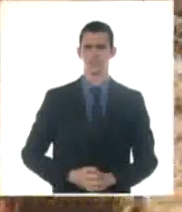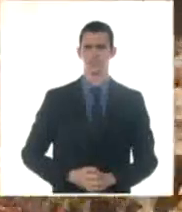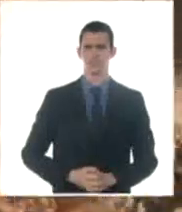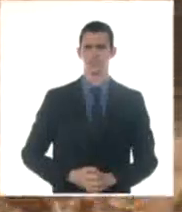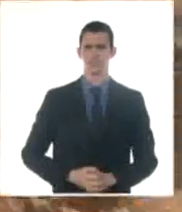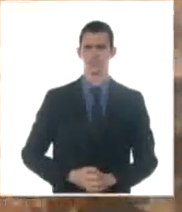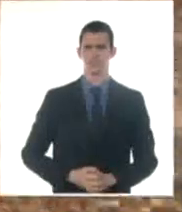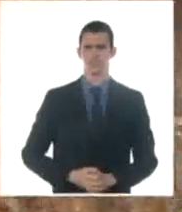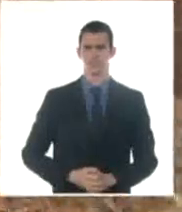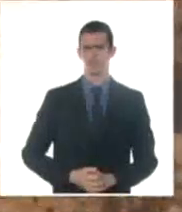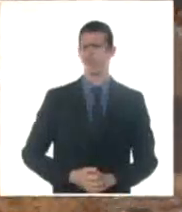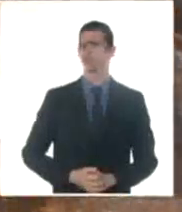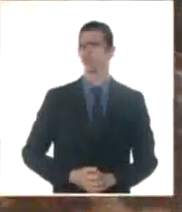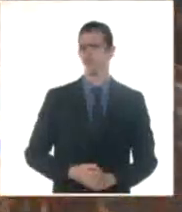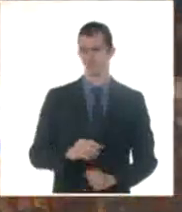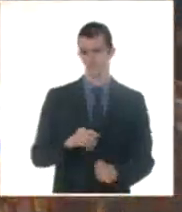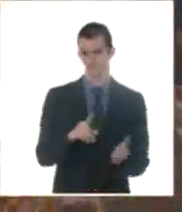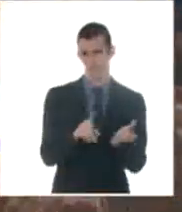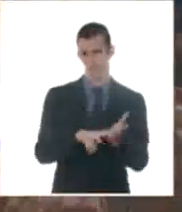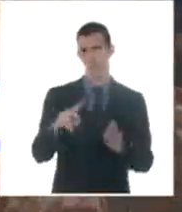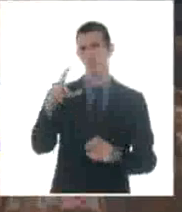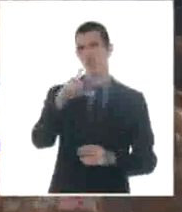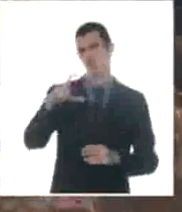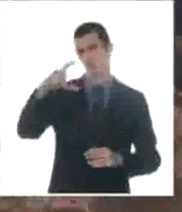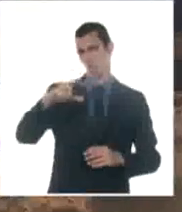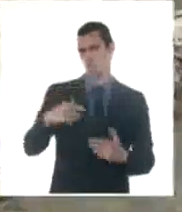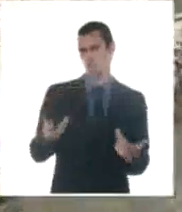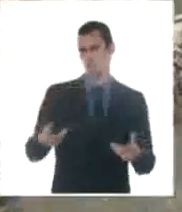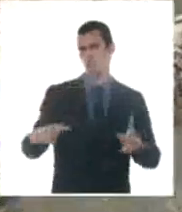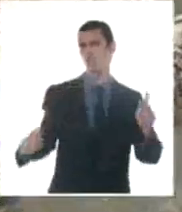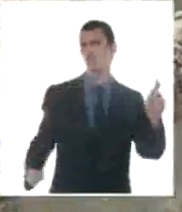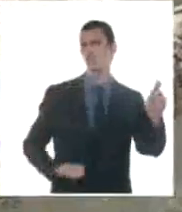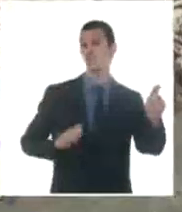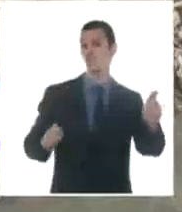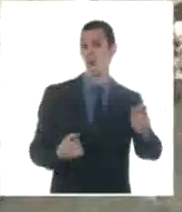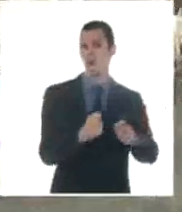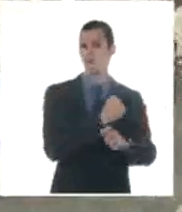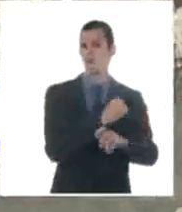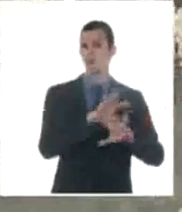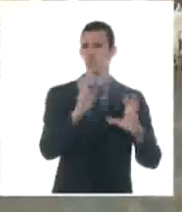Los Camagüeyanos en ofensiva hidráulica.